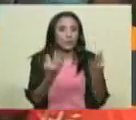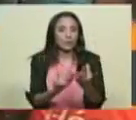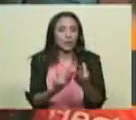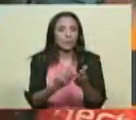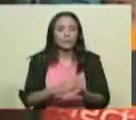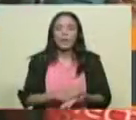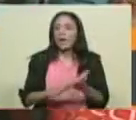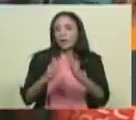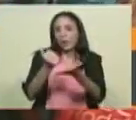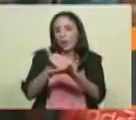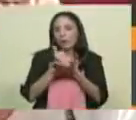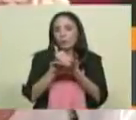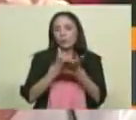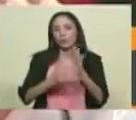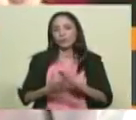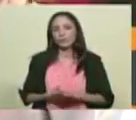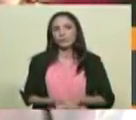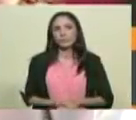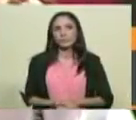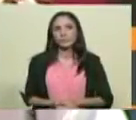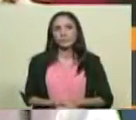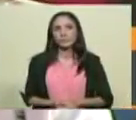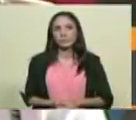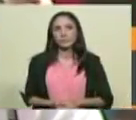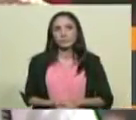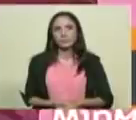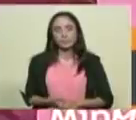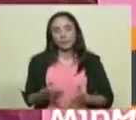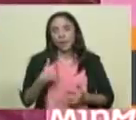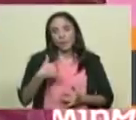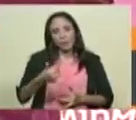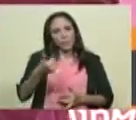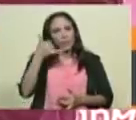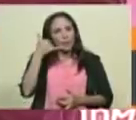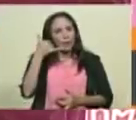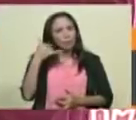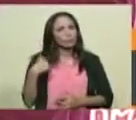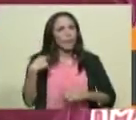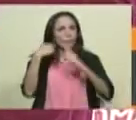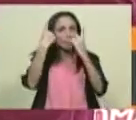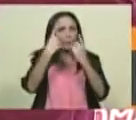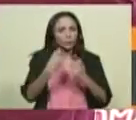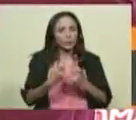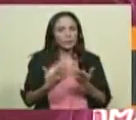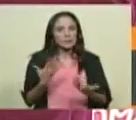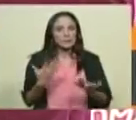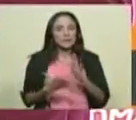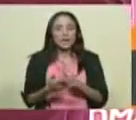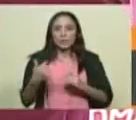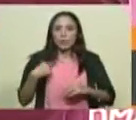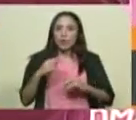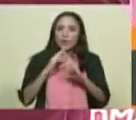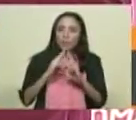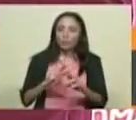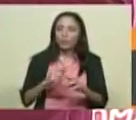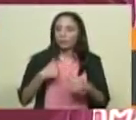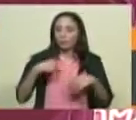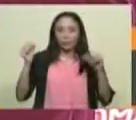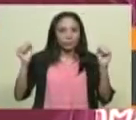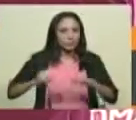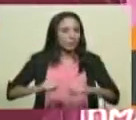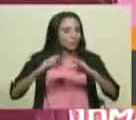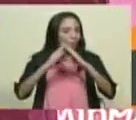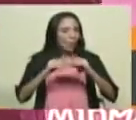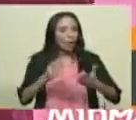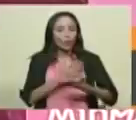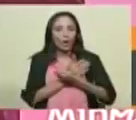este beneficio. Así como cuando me llamaron y me preguntaban, yo decía, sí, estoy de acuerdo con todos los